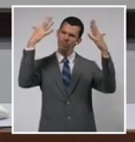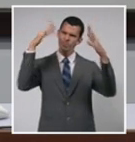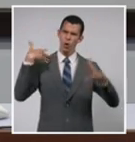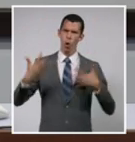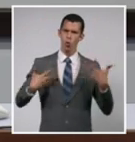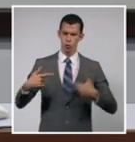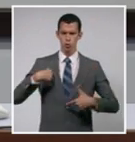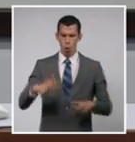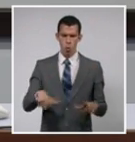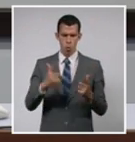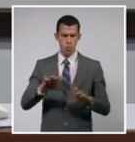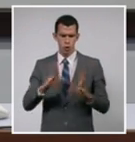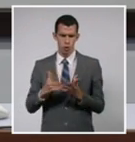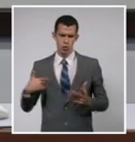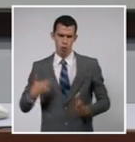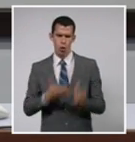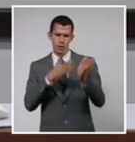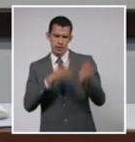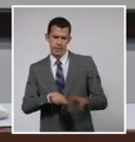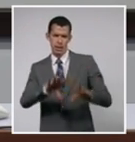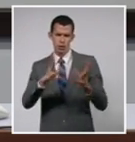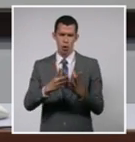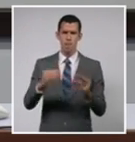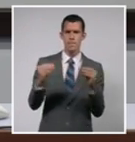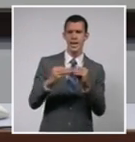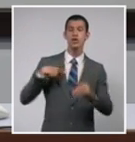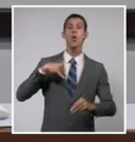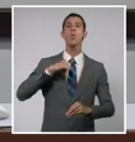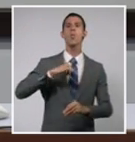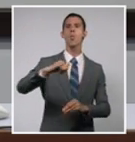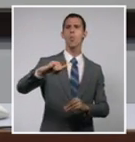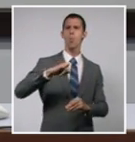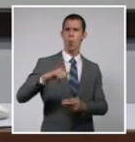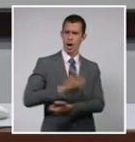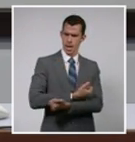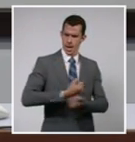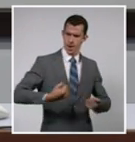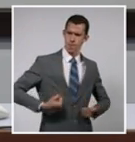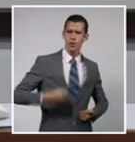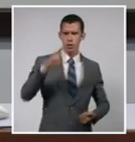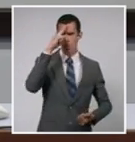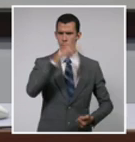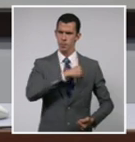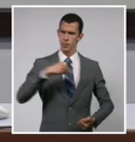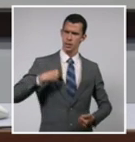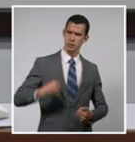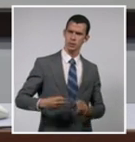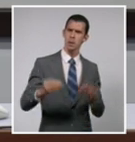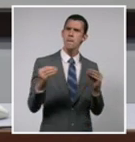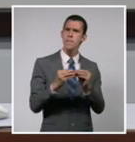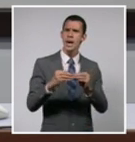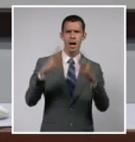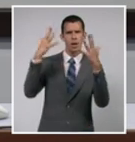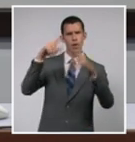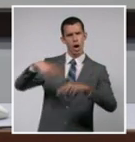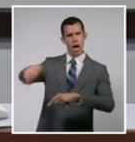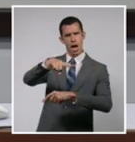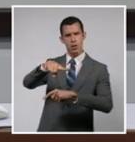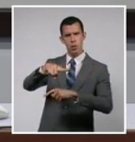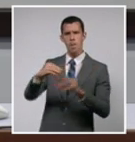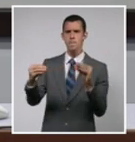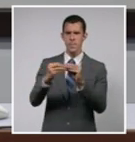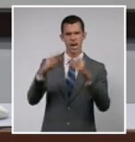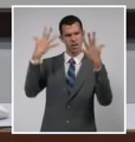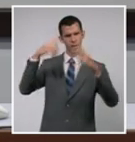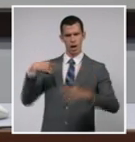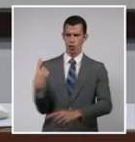como ellos, para que entonces todas las noches todos nos aplaudamos honrando el sacrificio de ellos